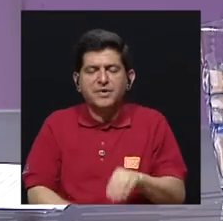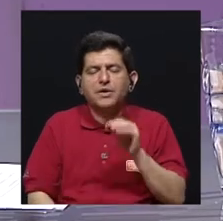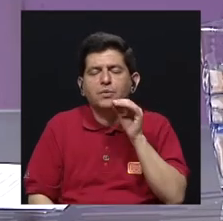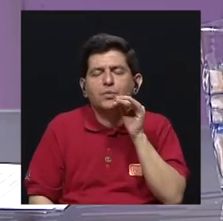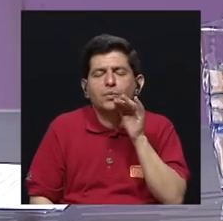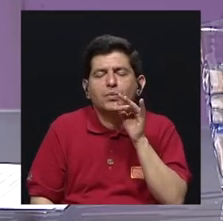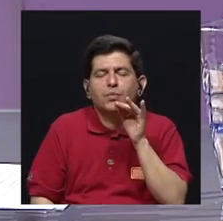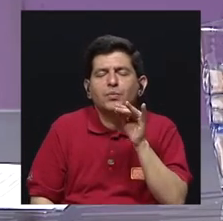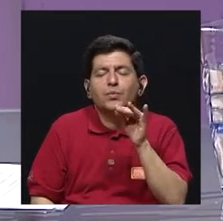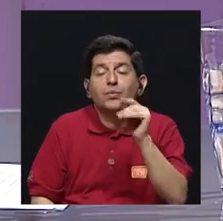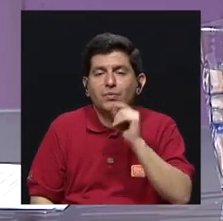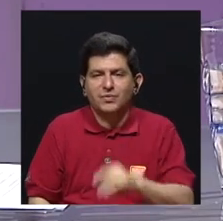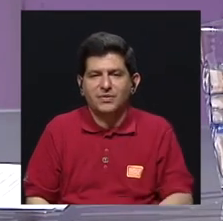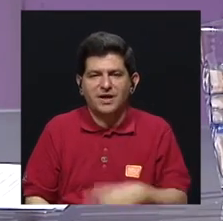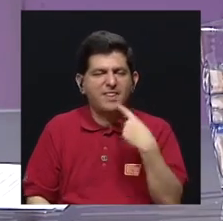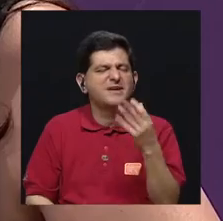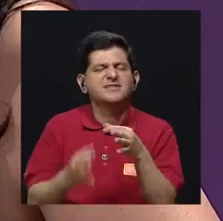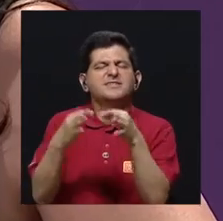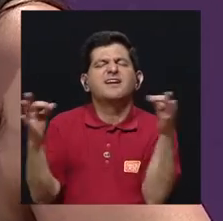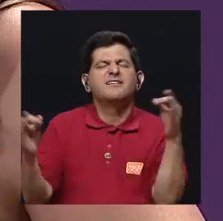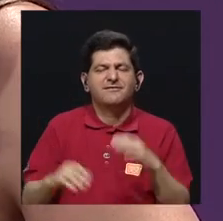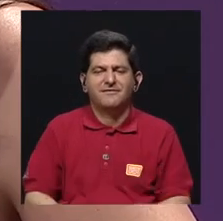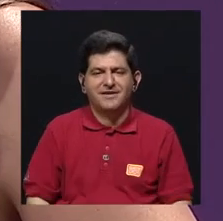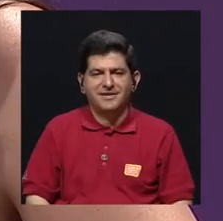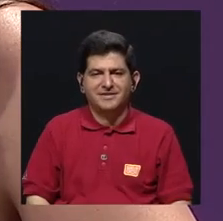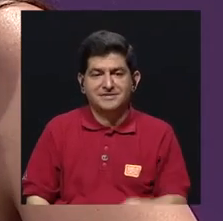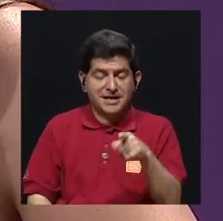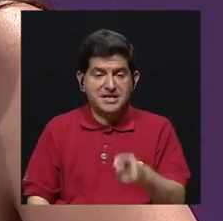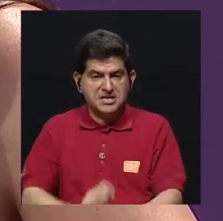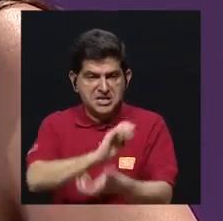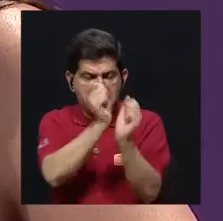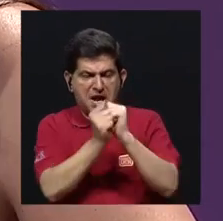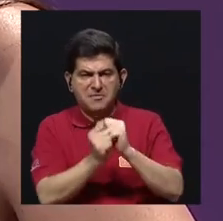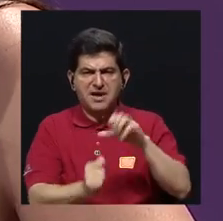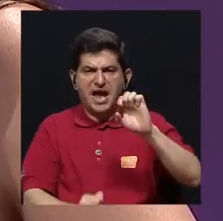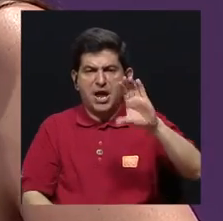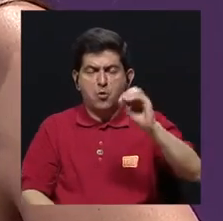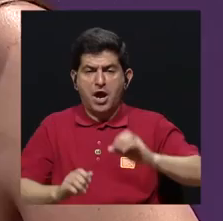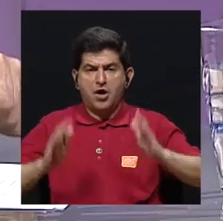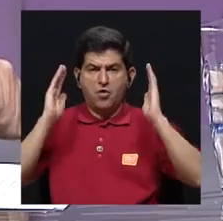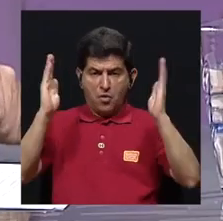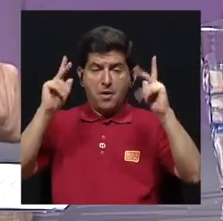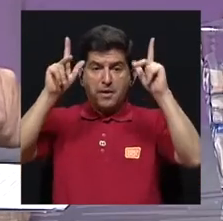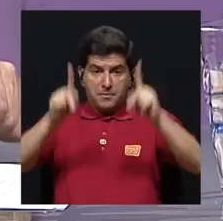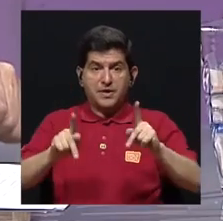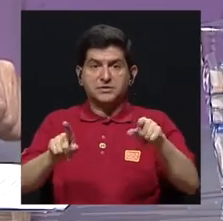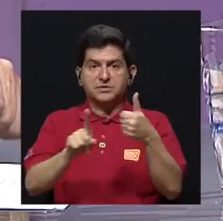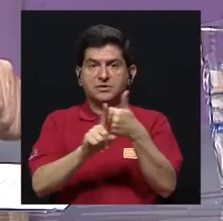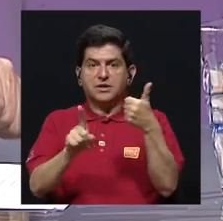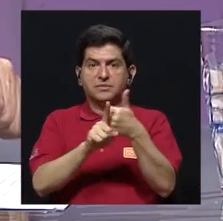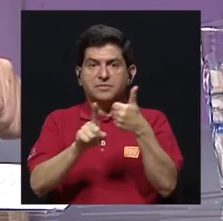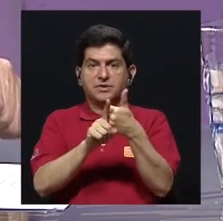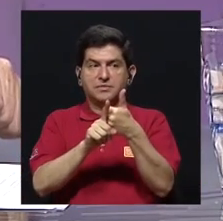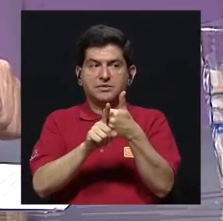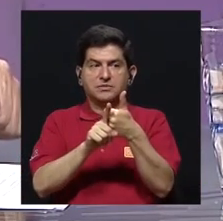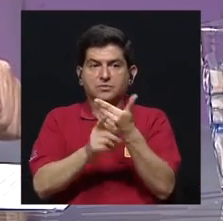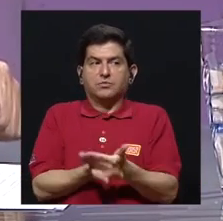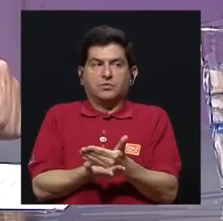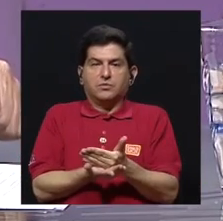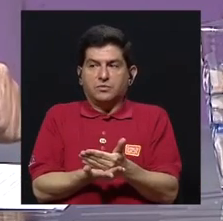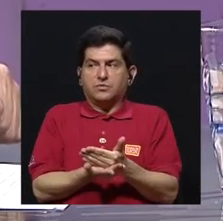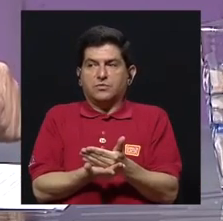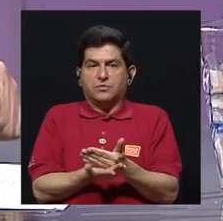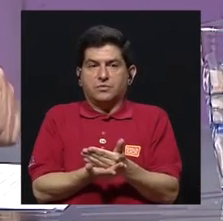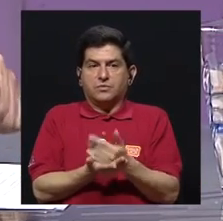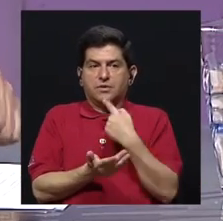susurro, ¿verdad?, que te decía la frase, y el susurro se convertía en un eco enorme, la misma gente se quedaba, o sea, detenida de qué es lo que